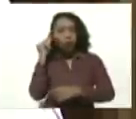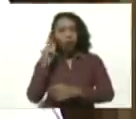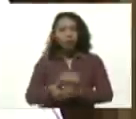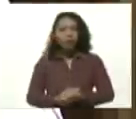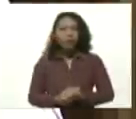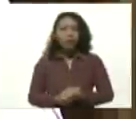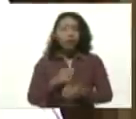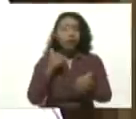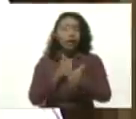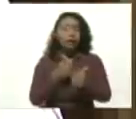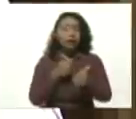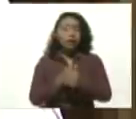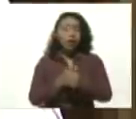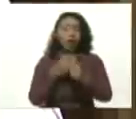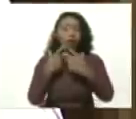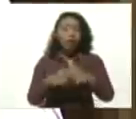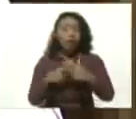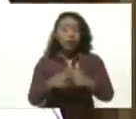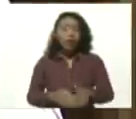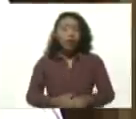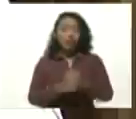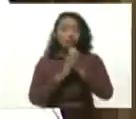y han asistido al taller de liderazgo docente